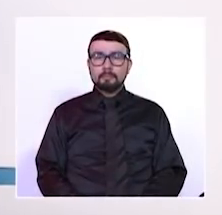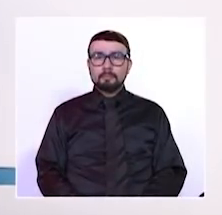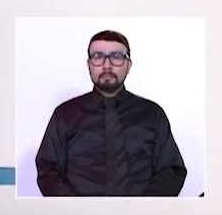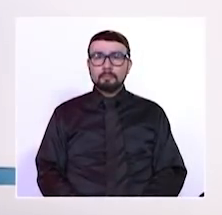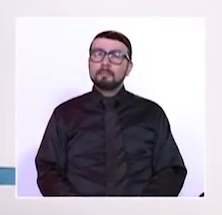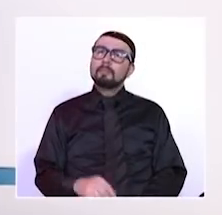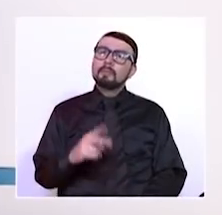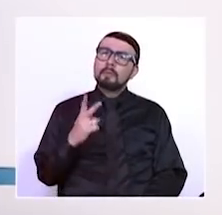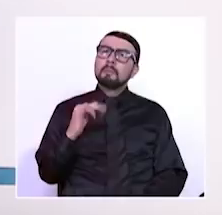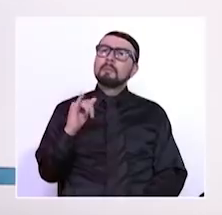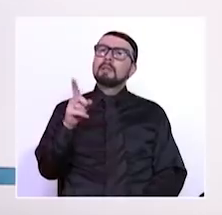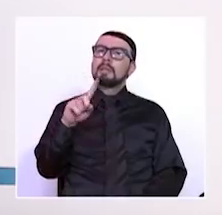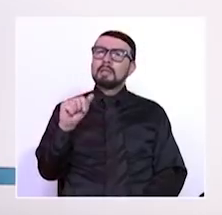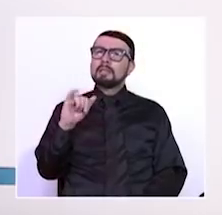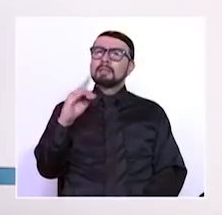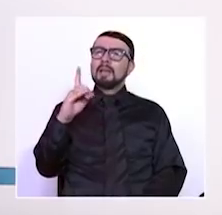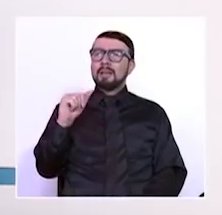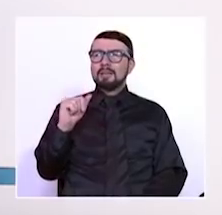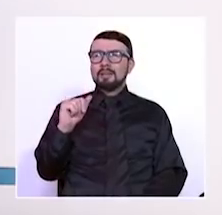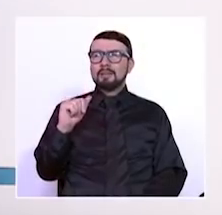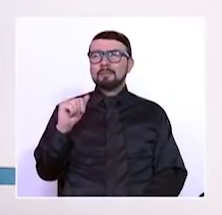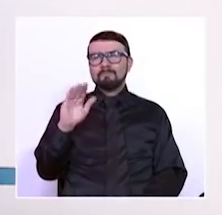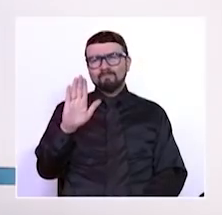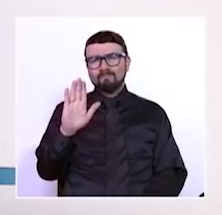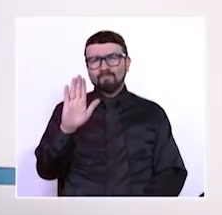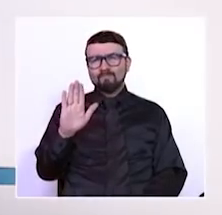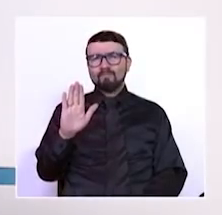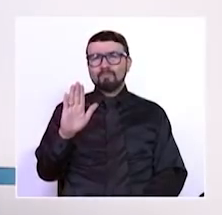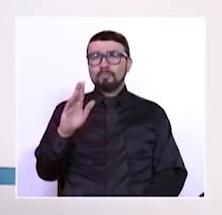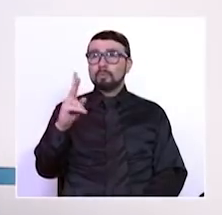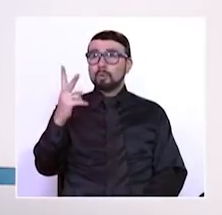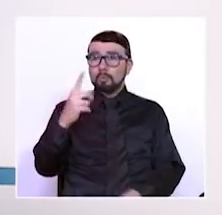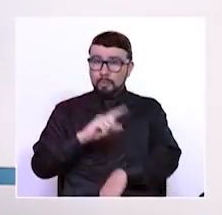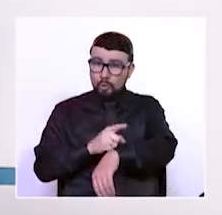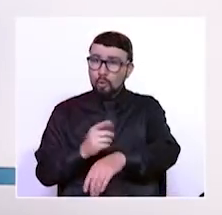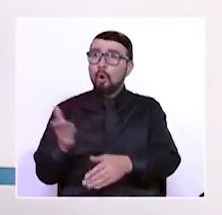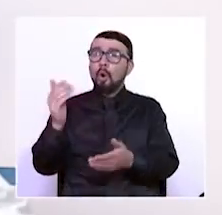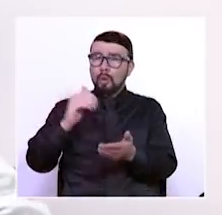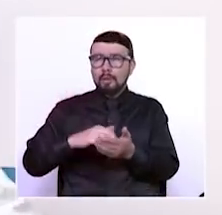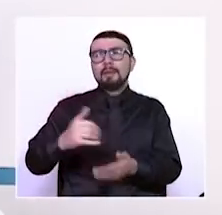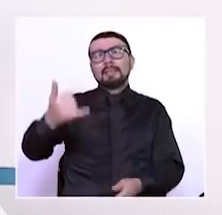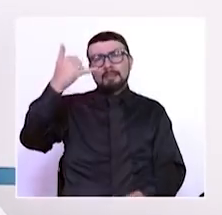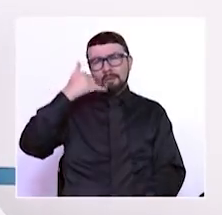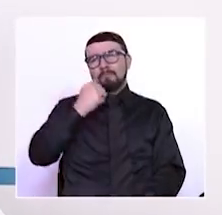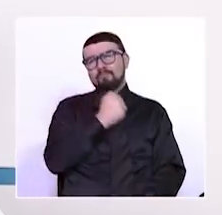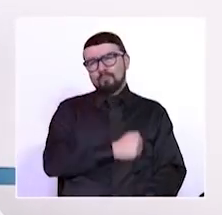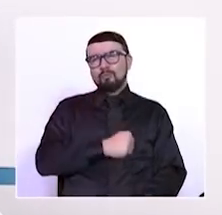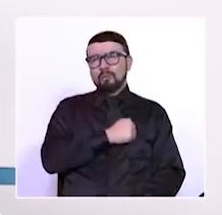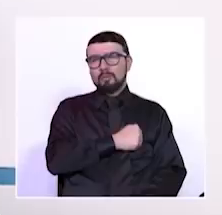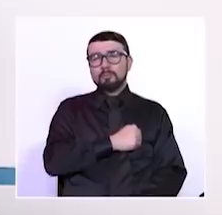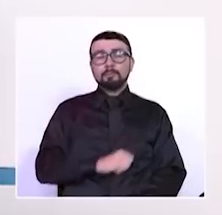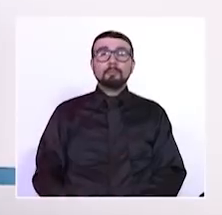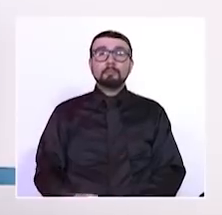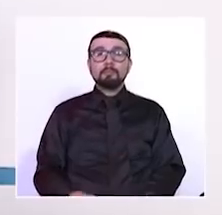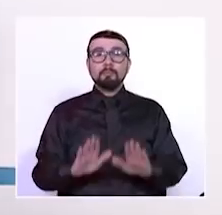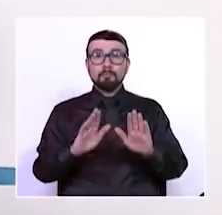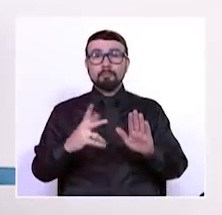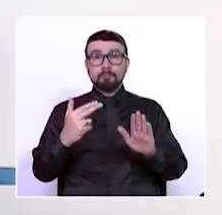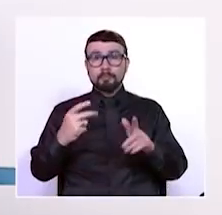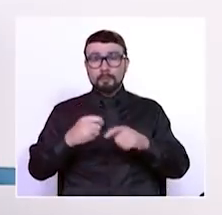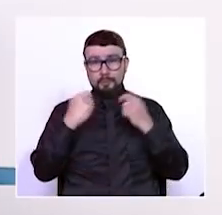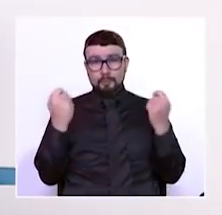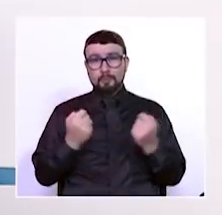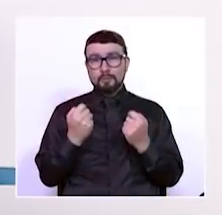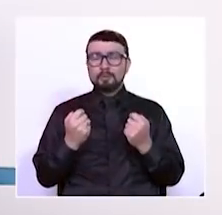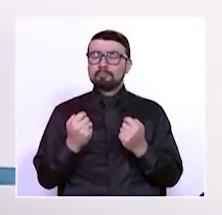Doña Bisaida, si puede tratar en 2 minuticos de comunicarse nuevamente, por favor. Vamos entonces a ir a este